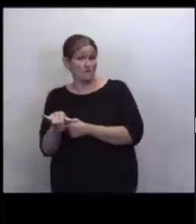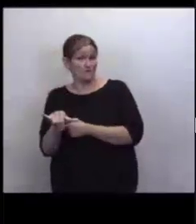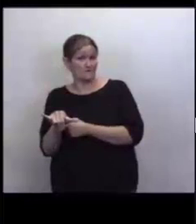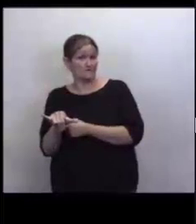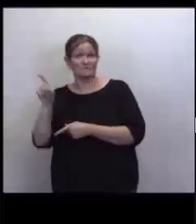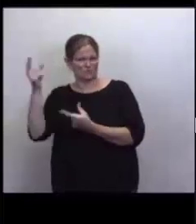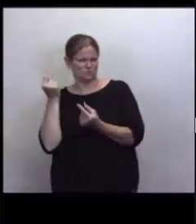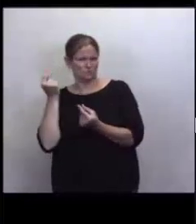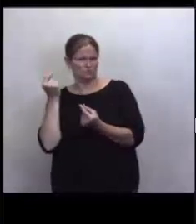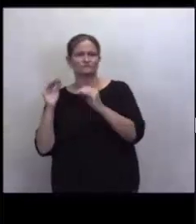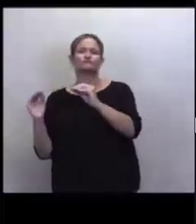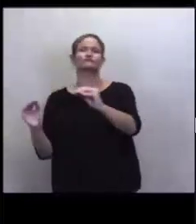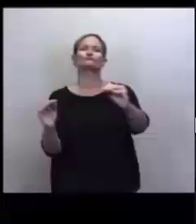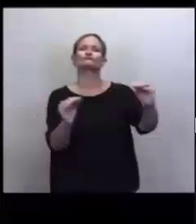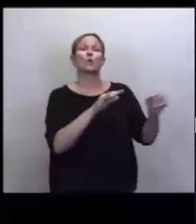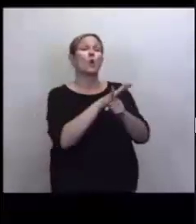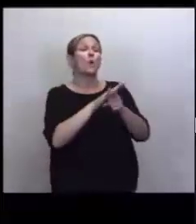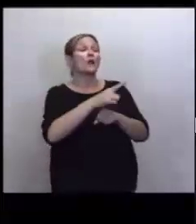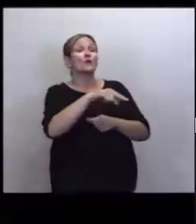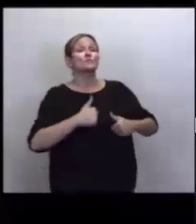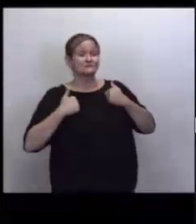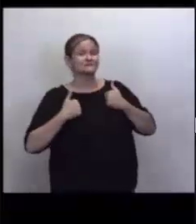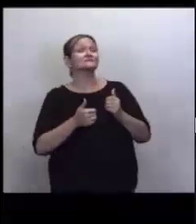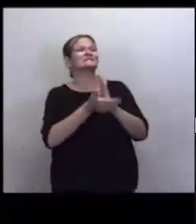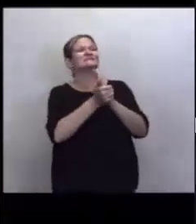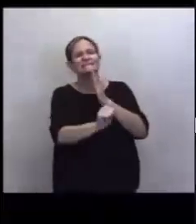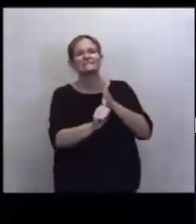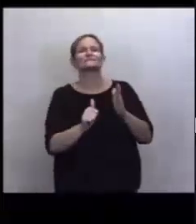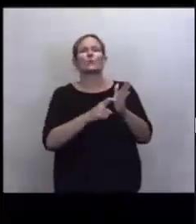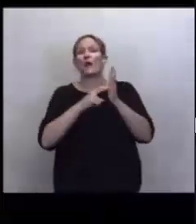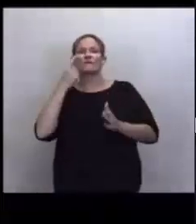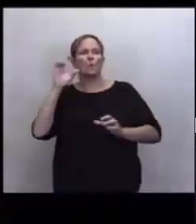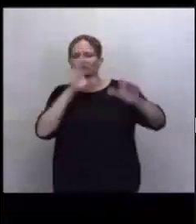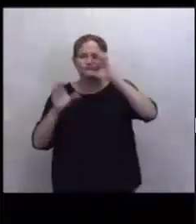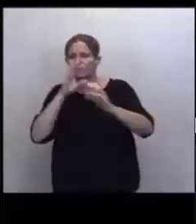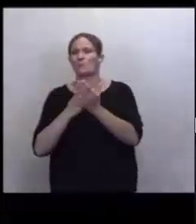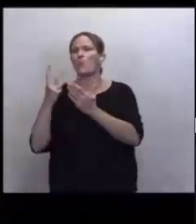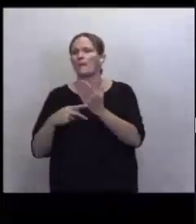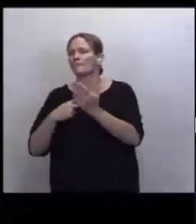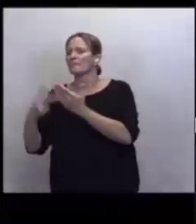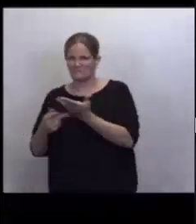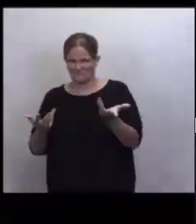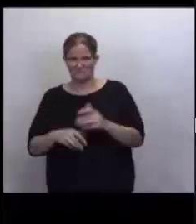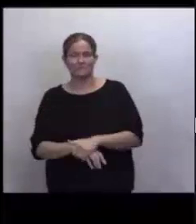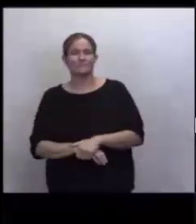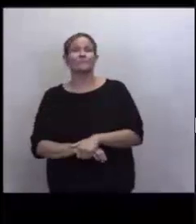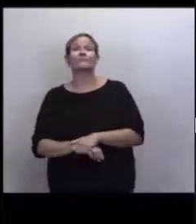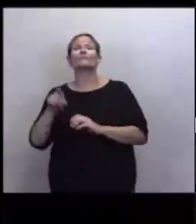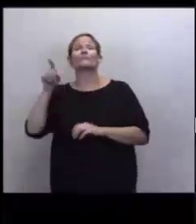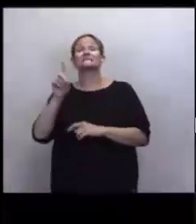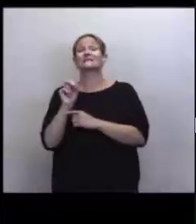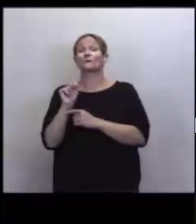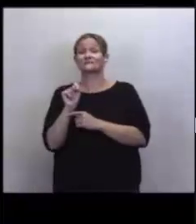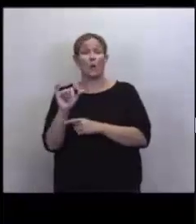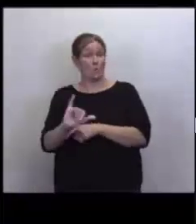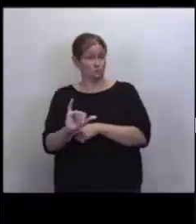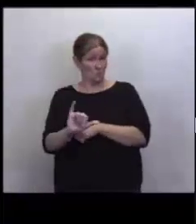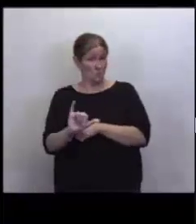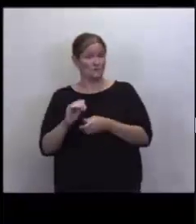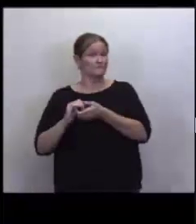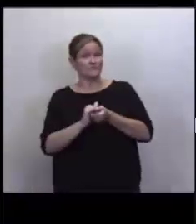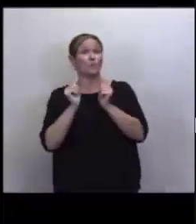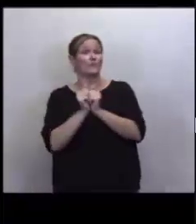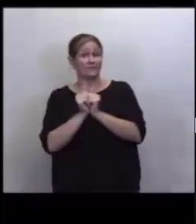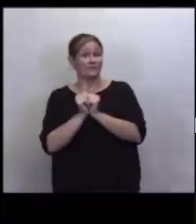proyectos. Hay un proyecto que se llama Work Smart New York en el Centro Educativo SUNY, que ayudará a dar a los